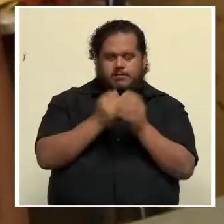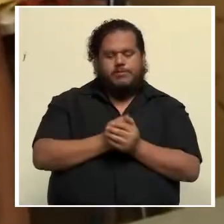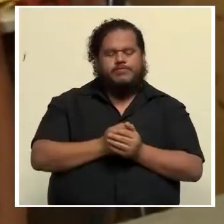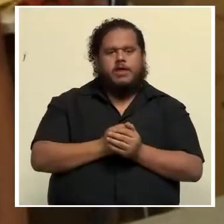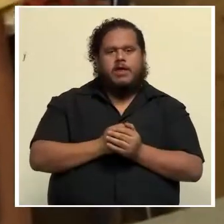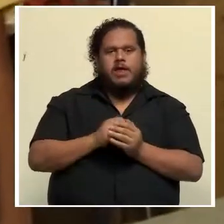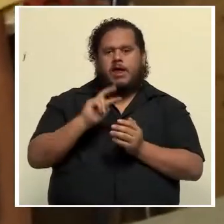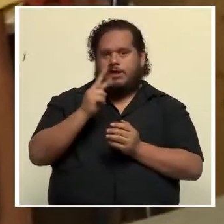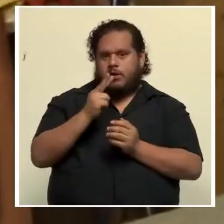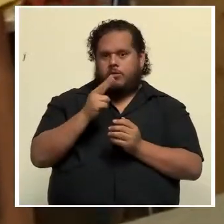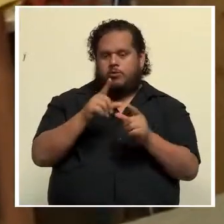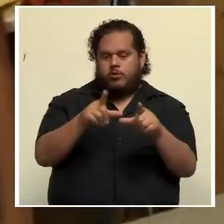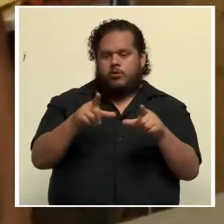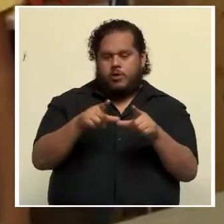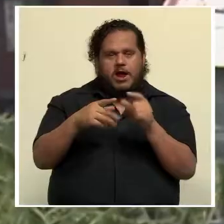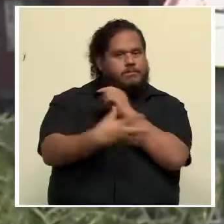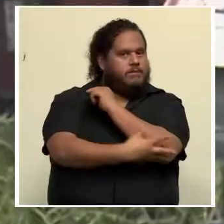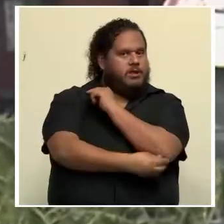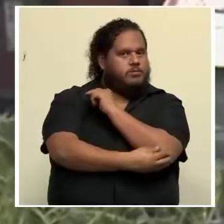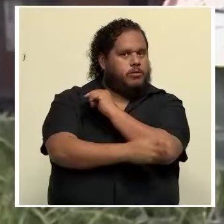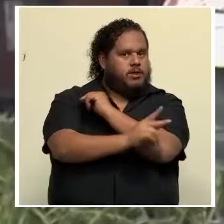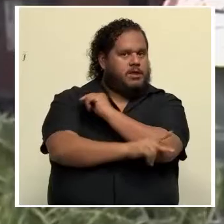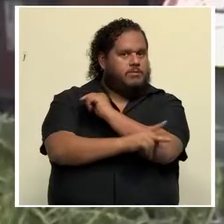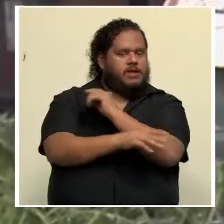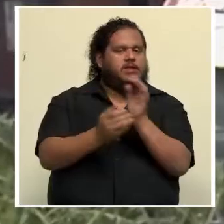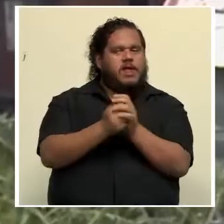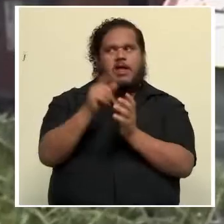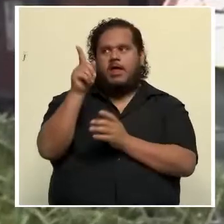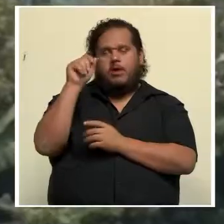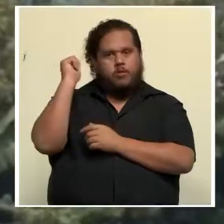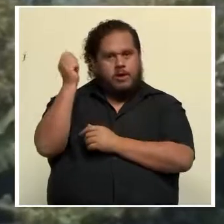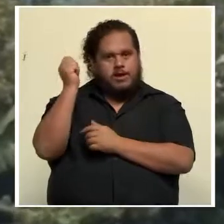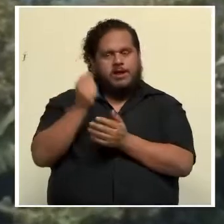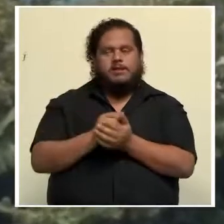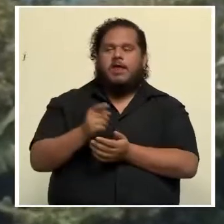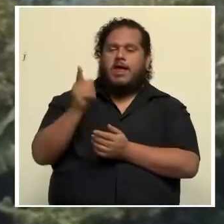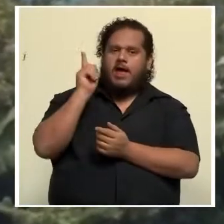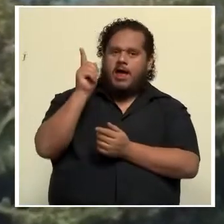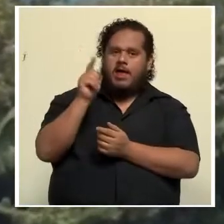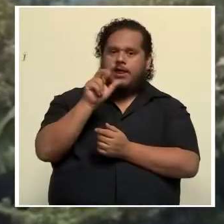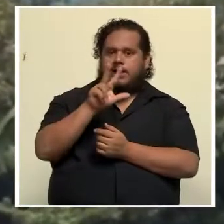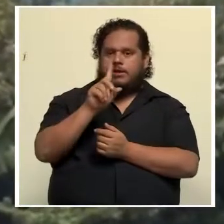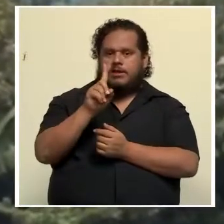segunda región más pobre del país es la Chorotega. Allí, el